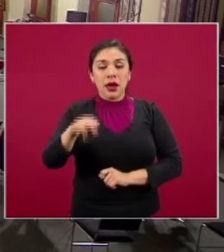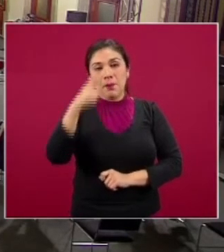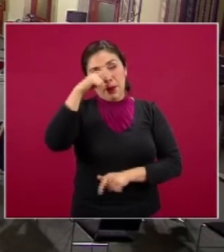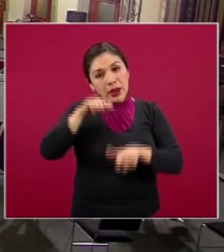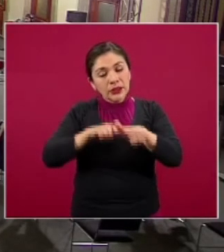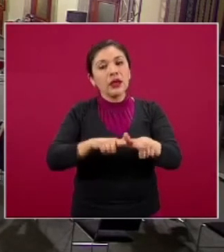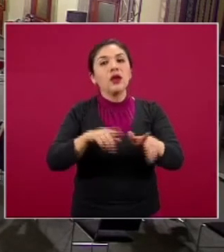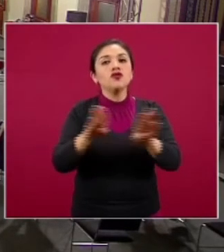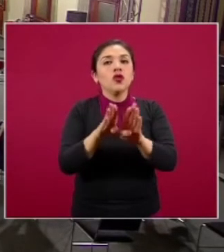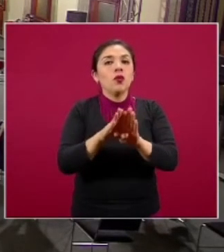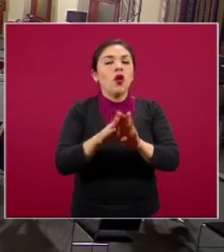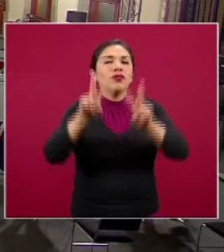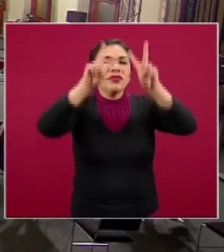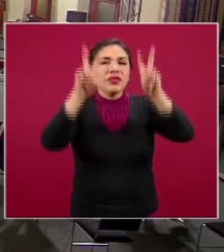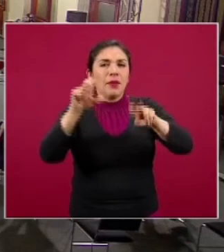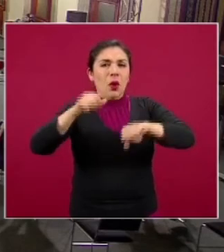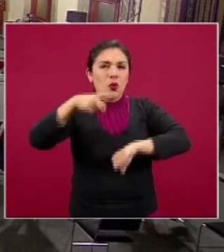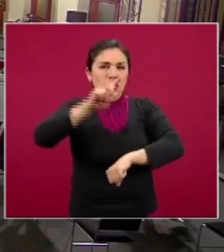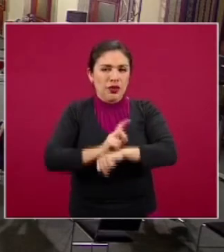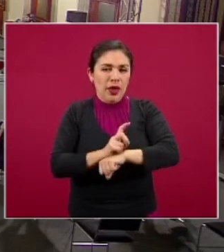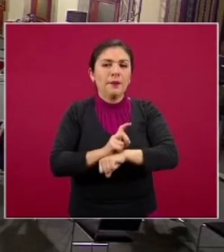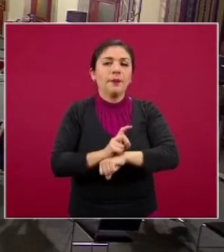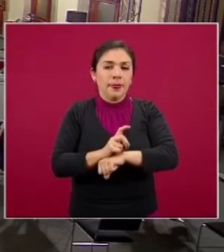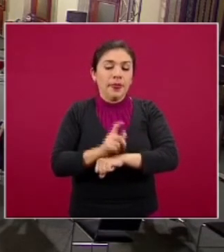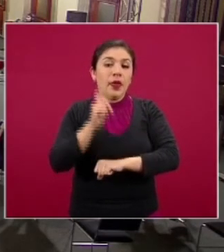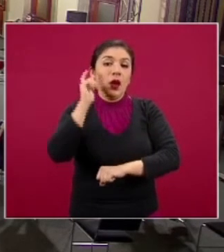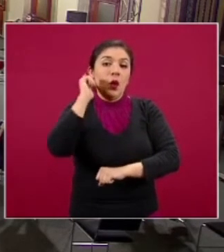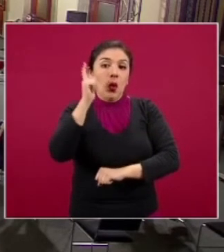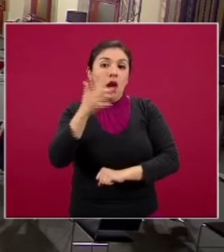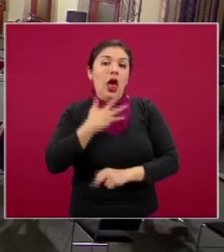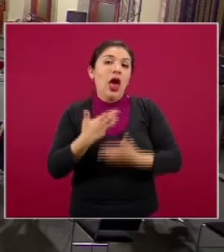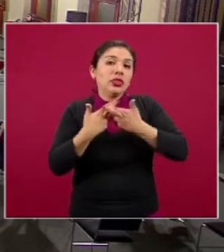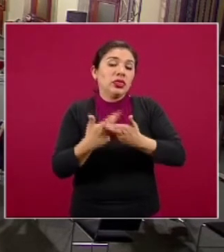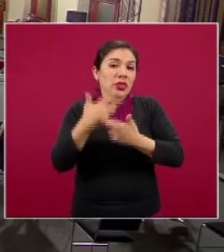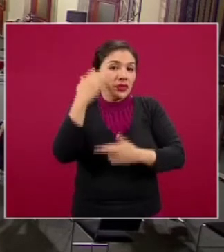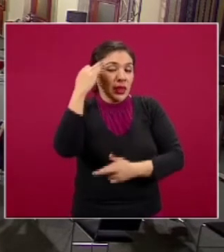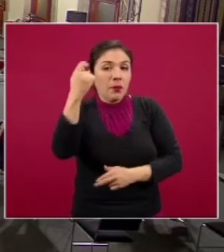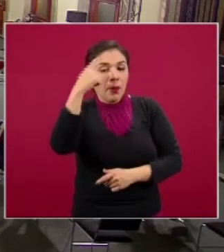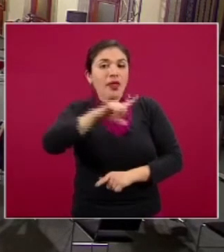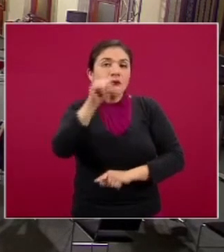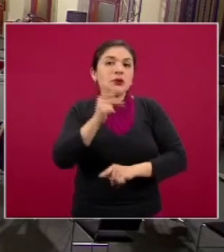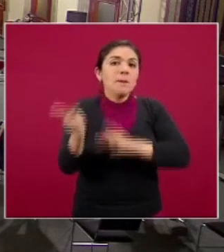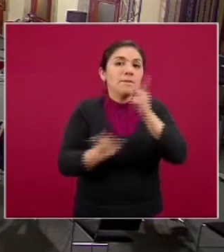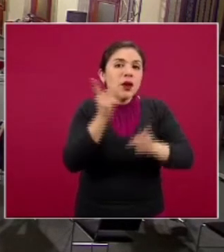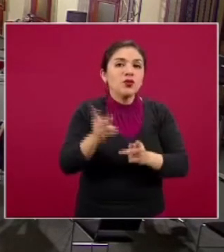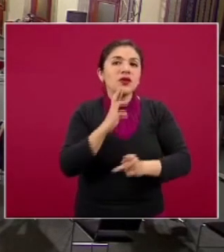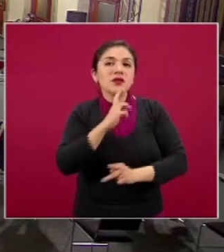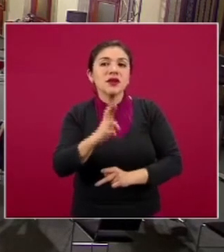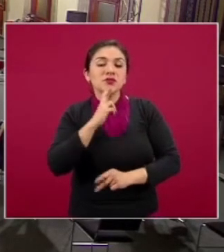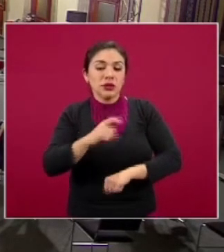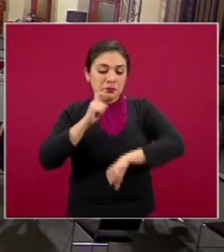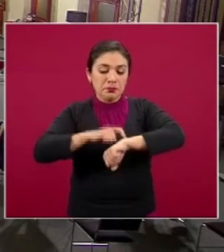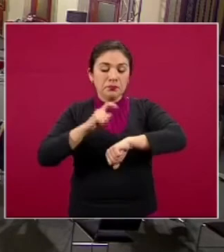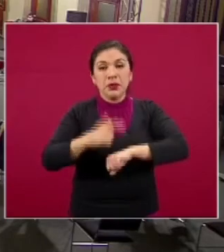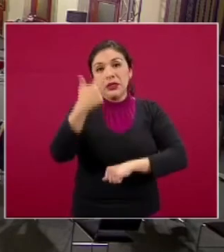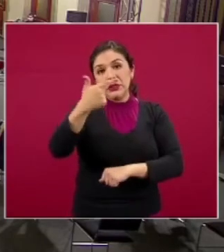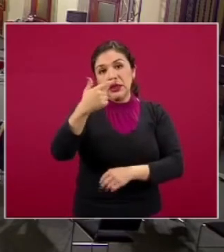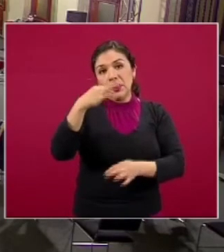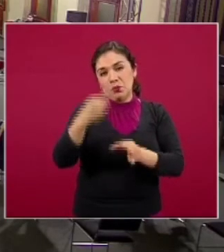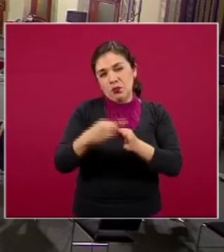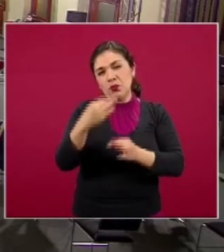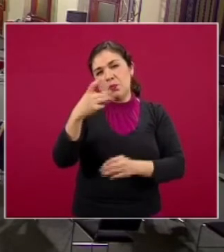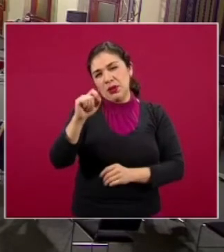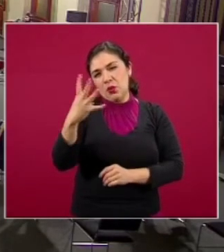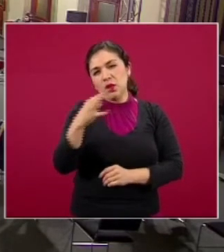que coordine el segmento temático. Ojalá que quede un poco de tiempo para preguntas y respuestas. Son las 19:24. Doctora